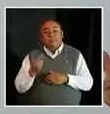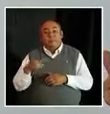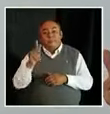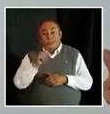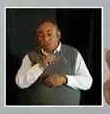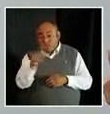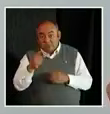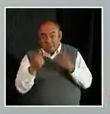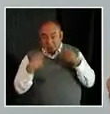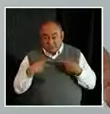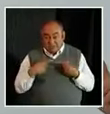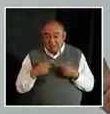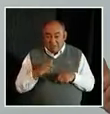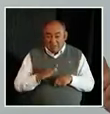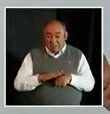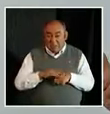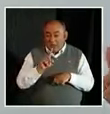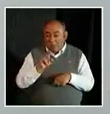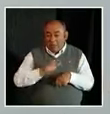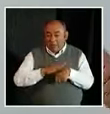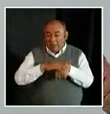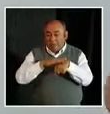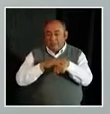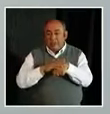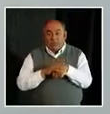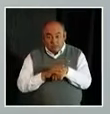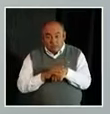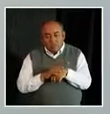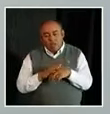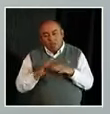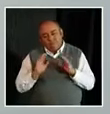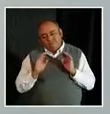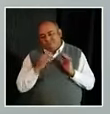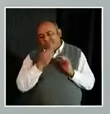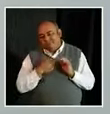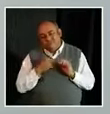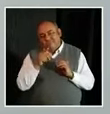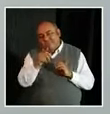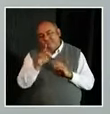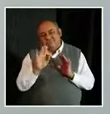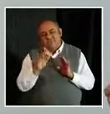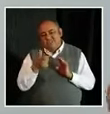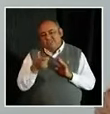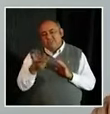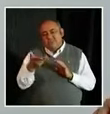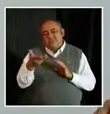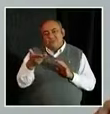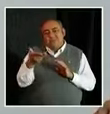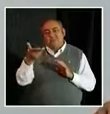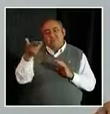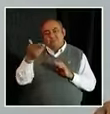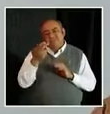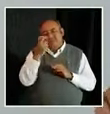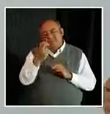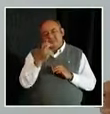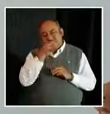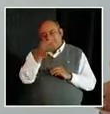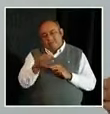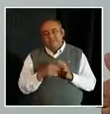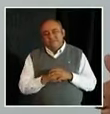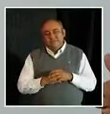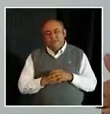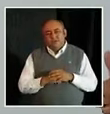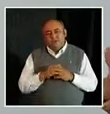consumo o que incluso lo incrementaron, pues ahí es donde se está dando esta situación. Nuestra invitación